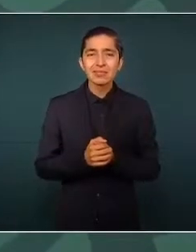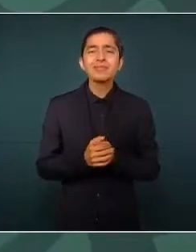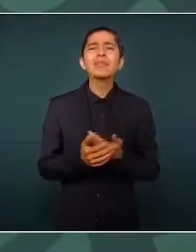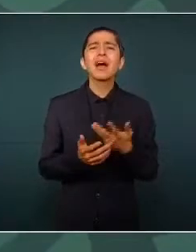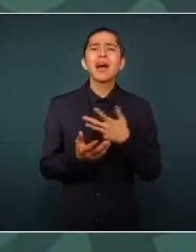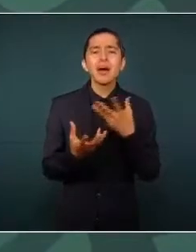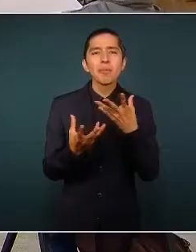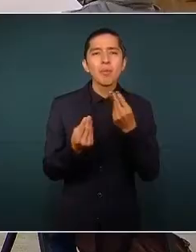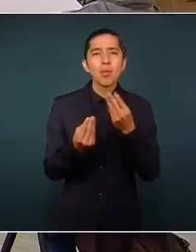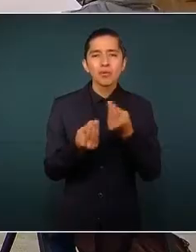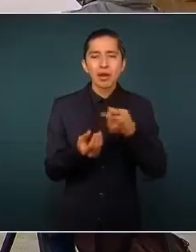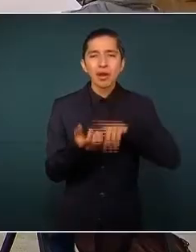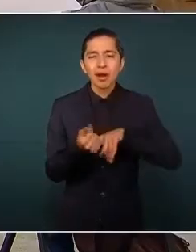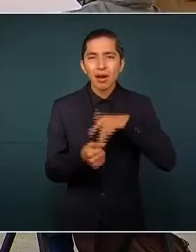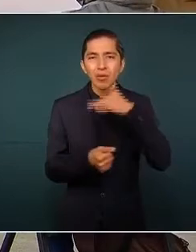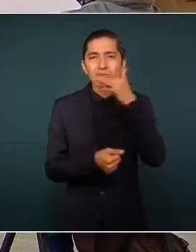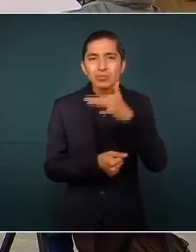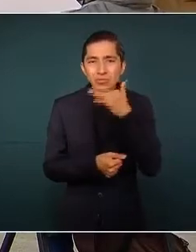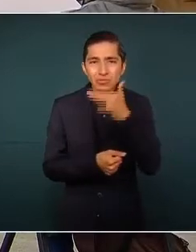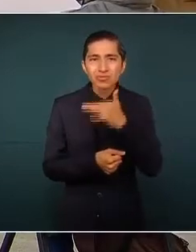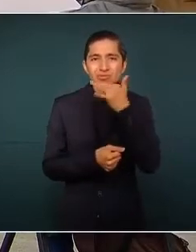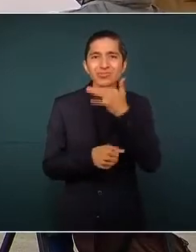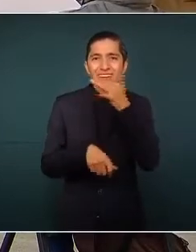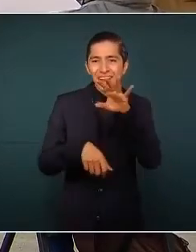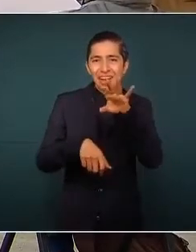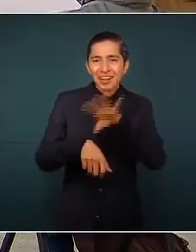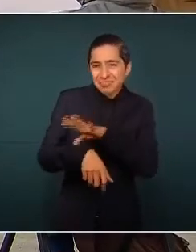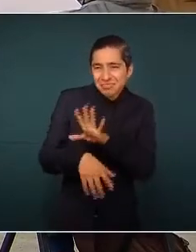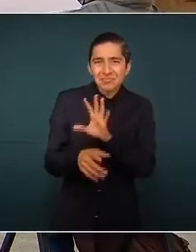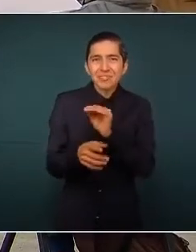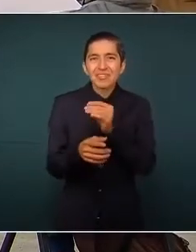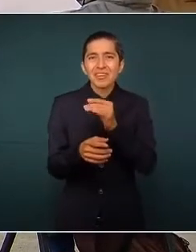hubo mucha corrupción en el sector energético,